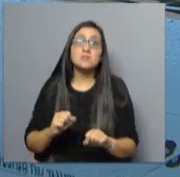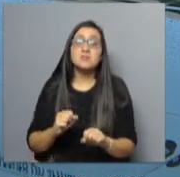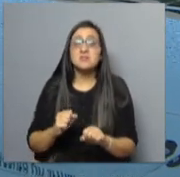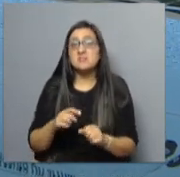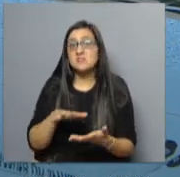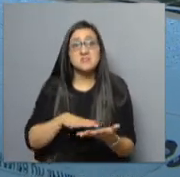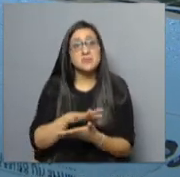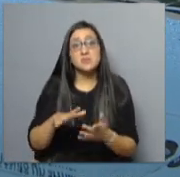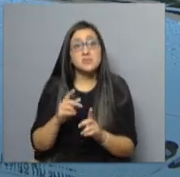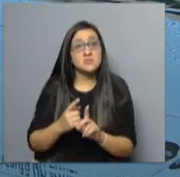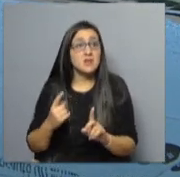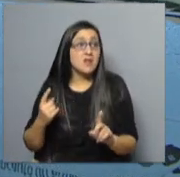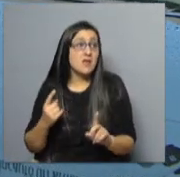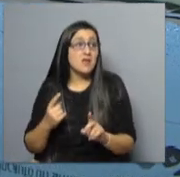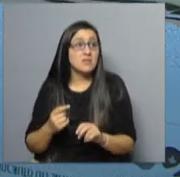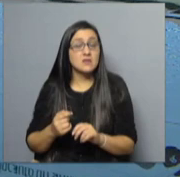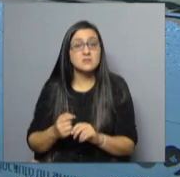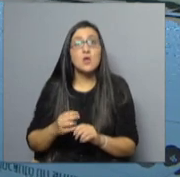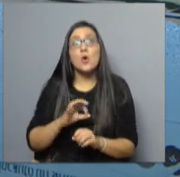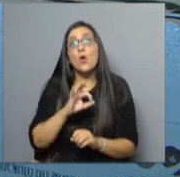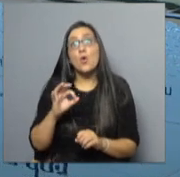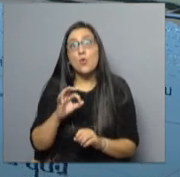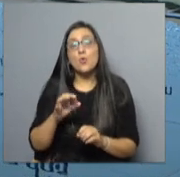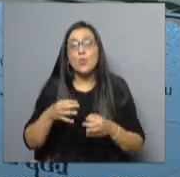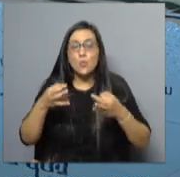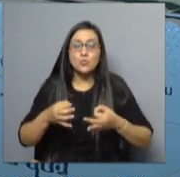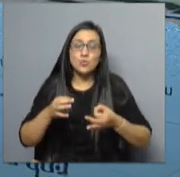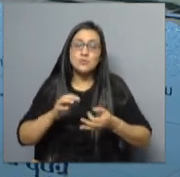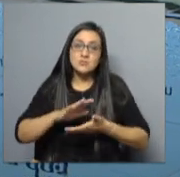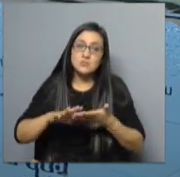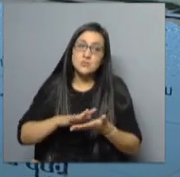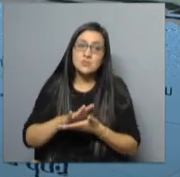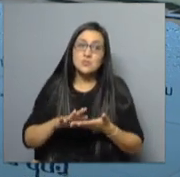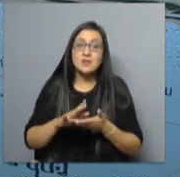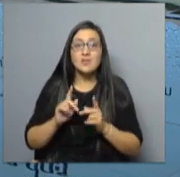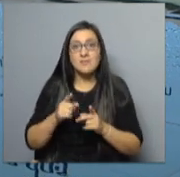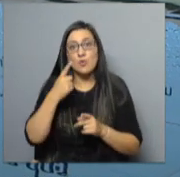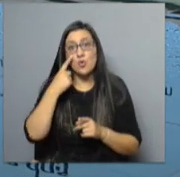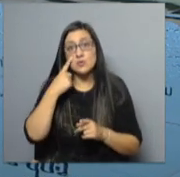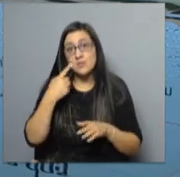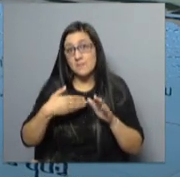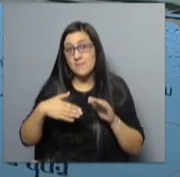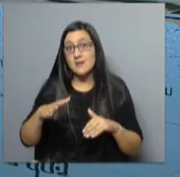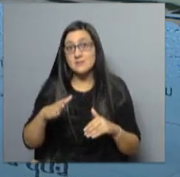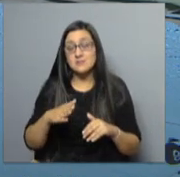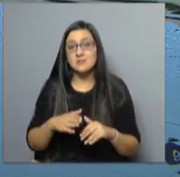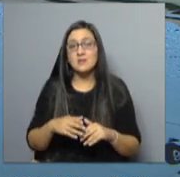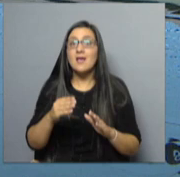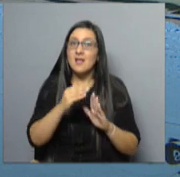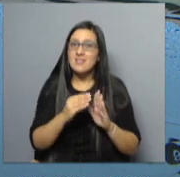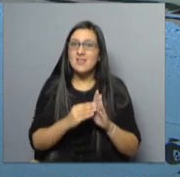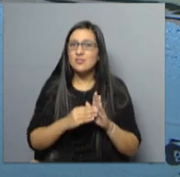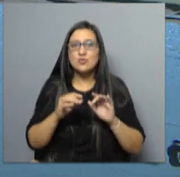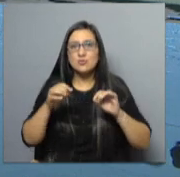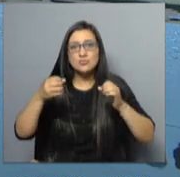aislados o pueden ser sucesiones o cadenas también de situaciones que hay que conocer un poco más me parece que el dato así